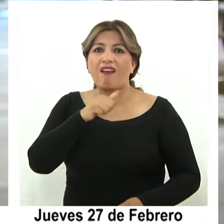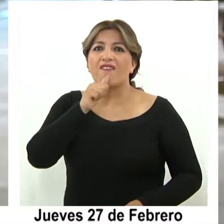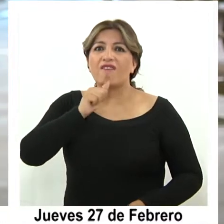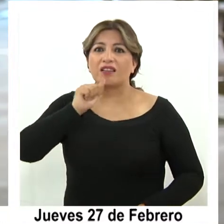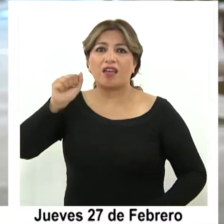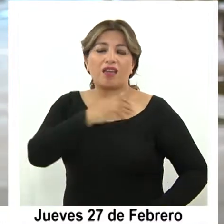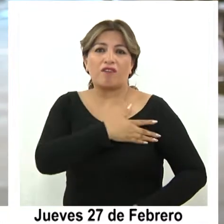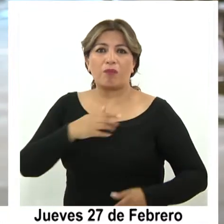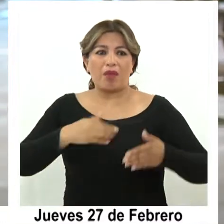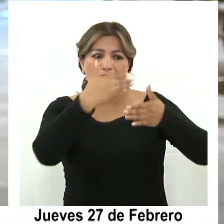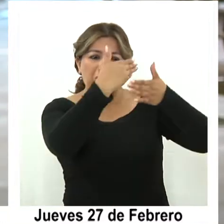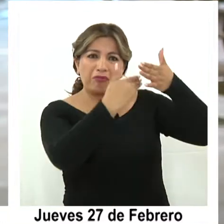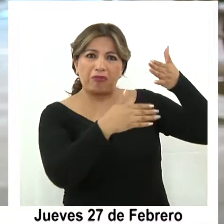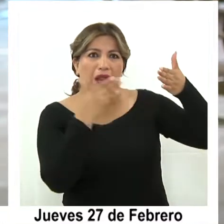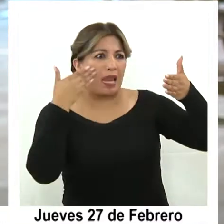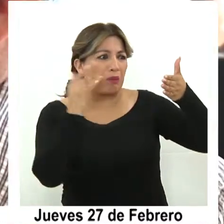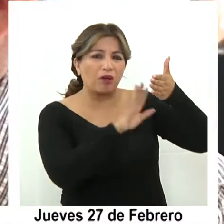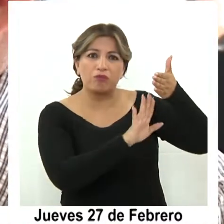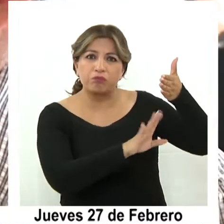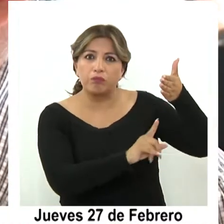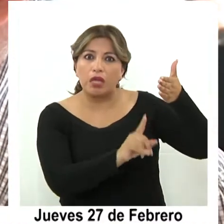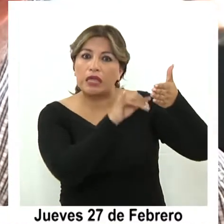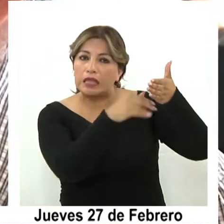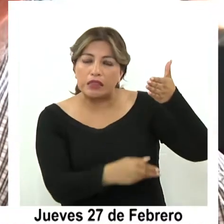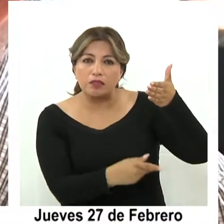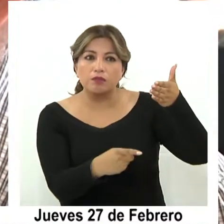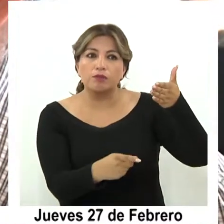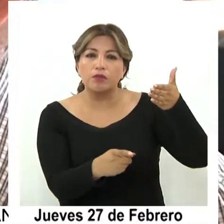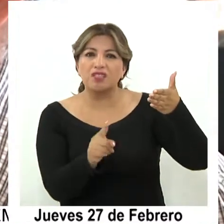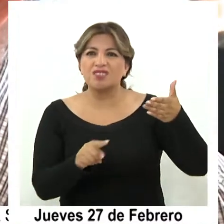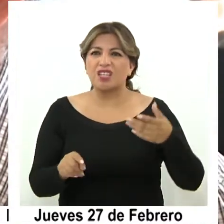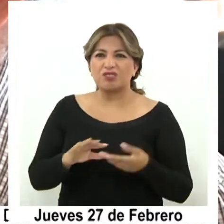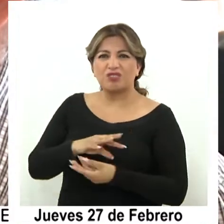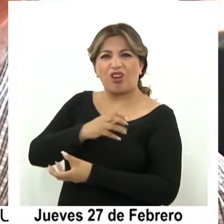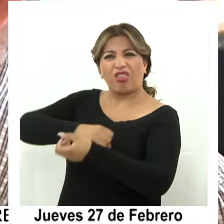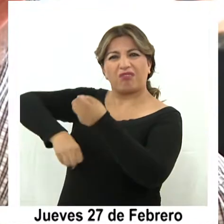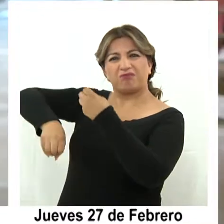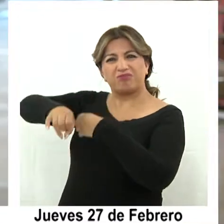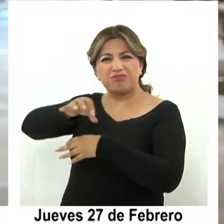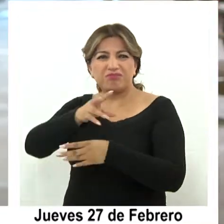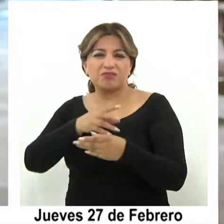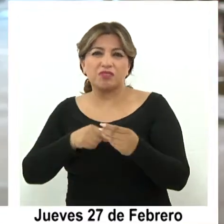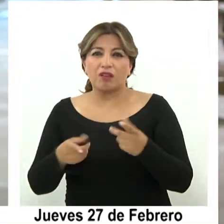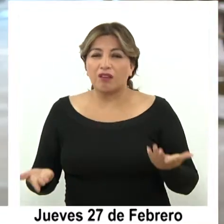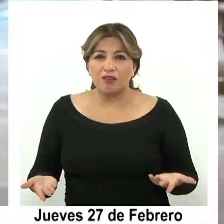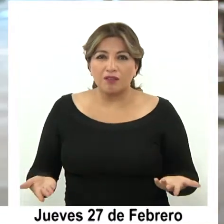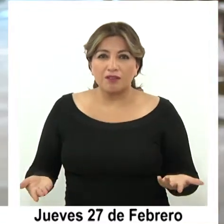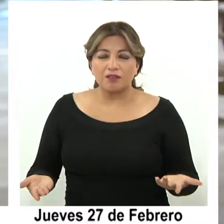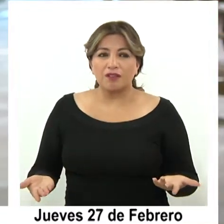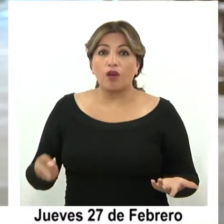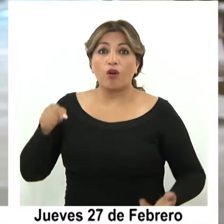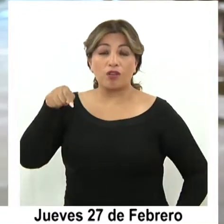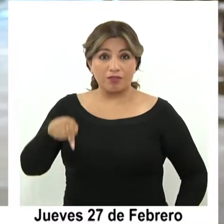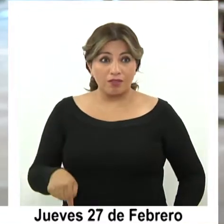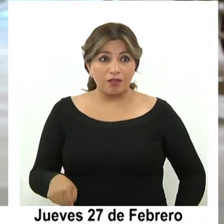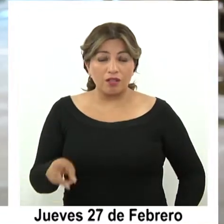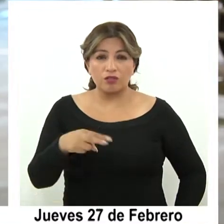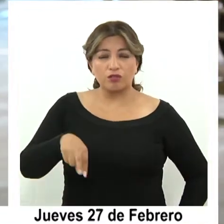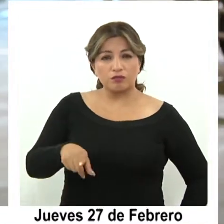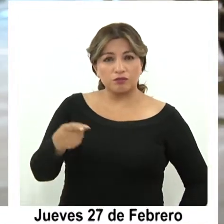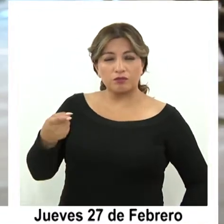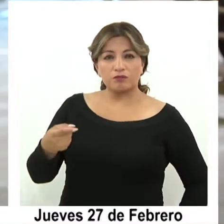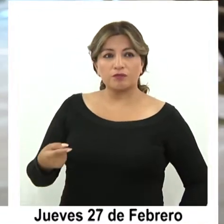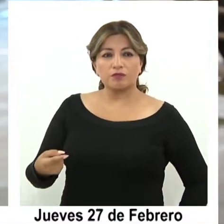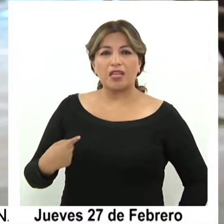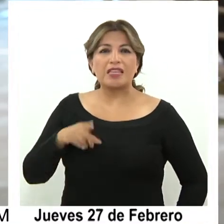eran mayores que los años cotizados y todo eso se fue conjugando y se fue mezclando para ir generando un escenario que hoy día nos